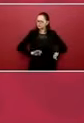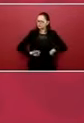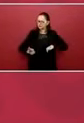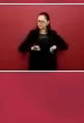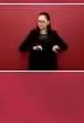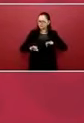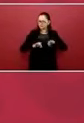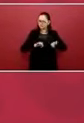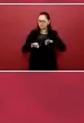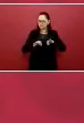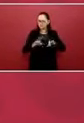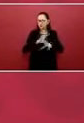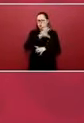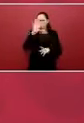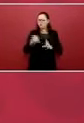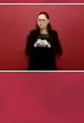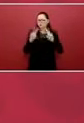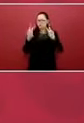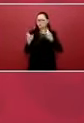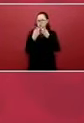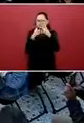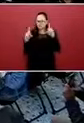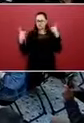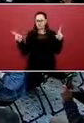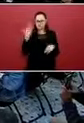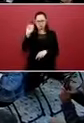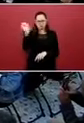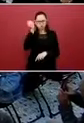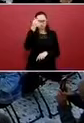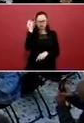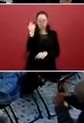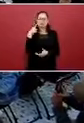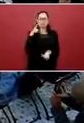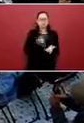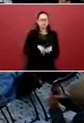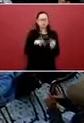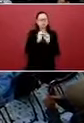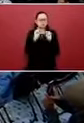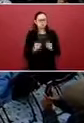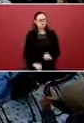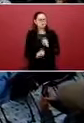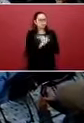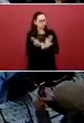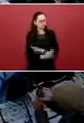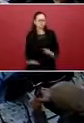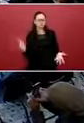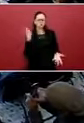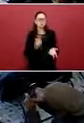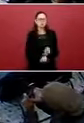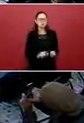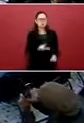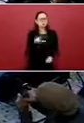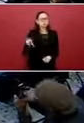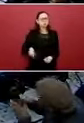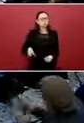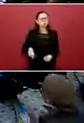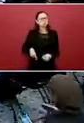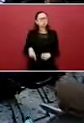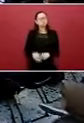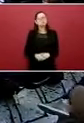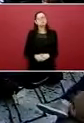en todo lo que es el desarrollo tecnológico, tener buenos sistemas de información al interior del gobierno.